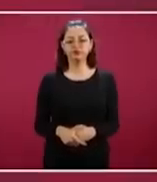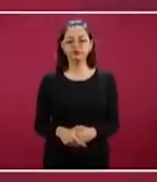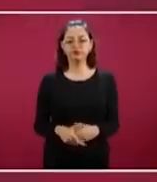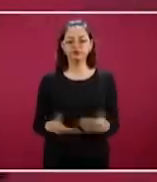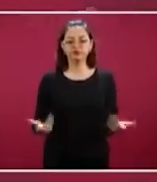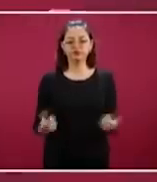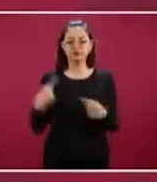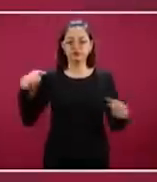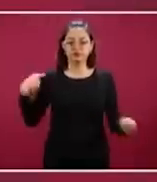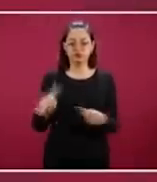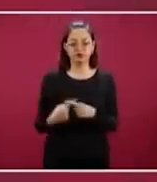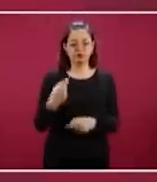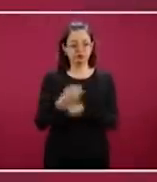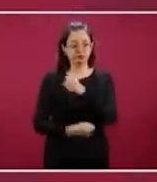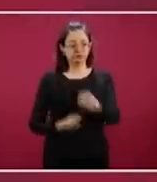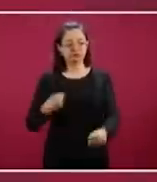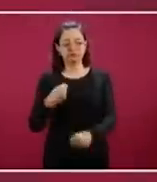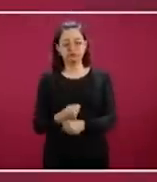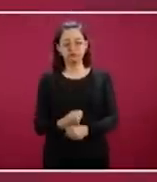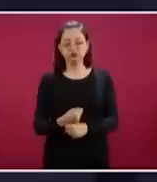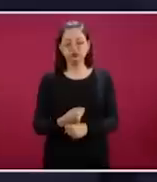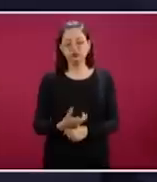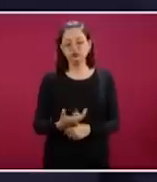en todo este tiempo